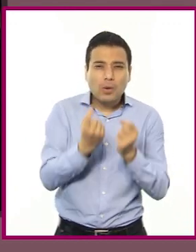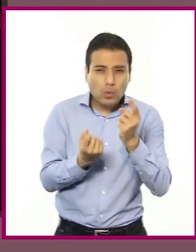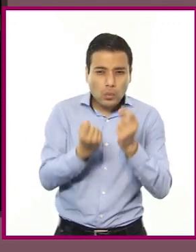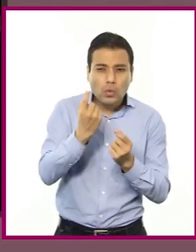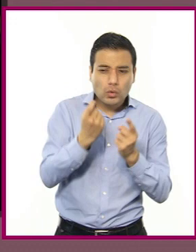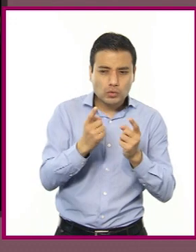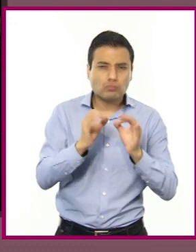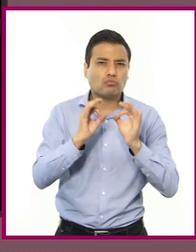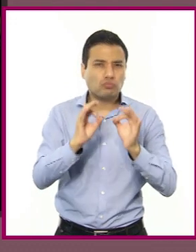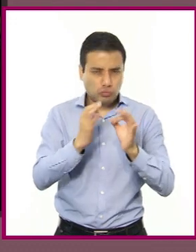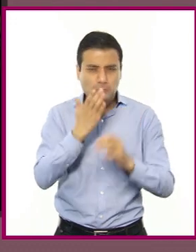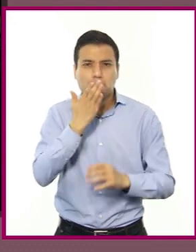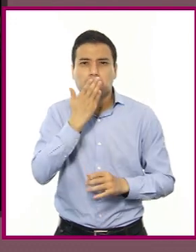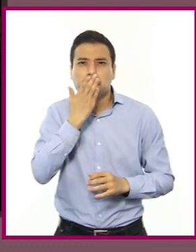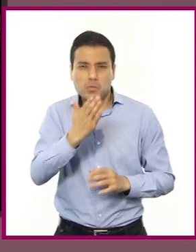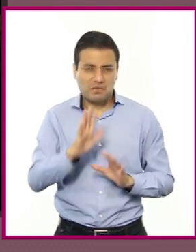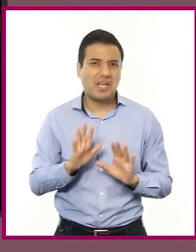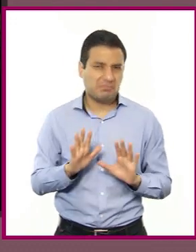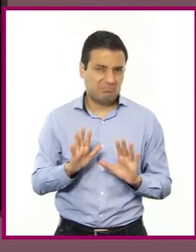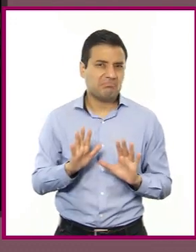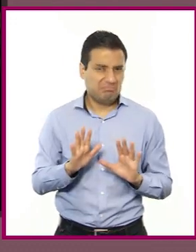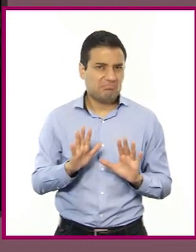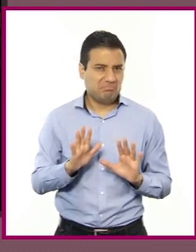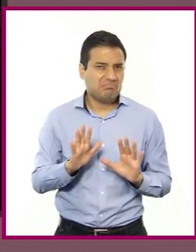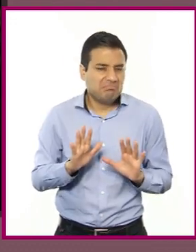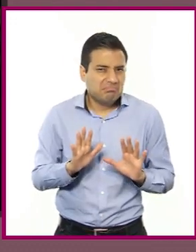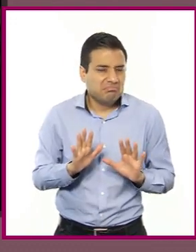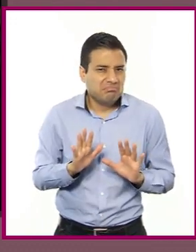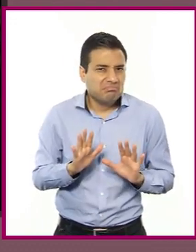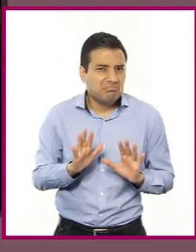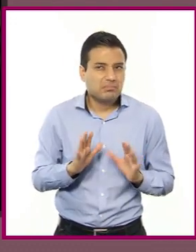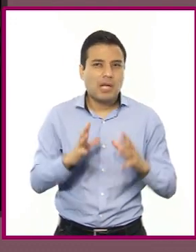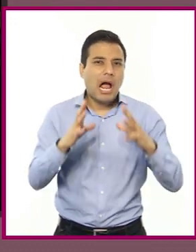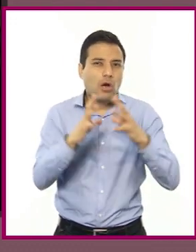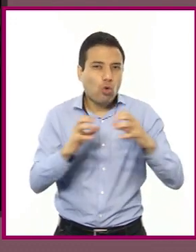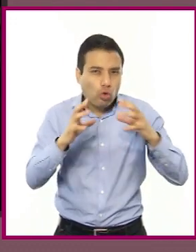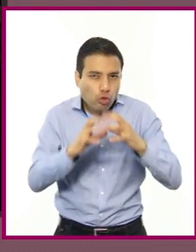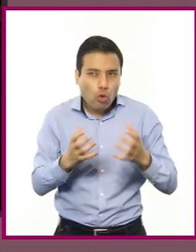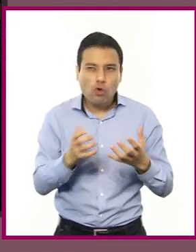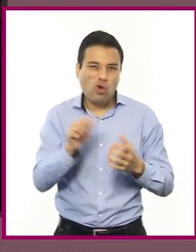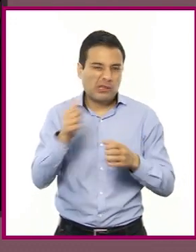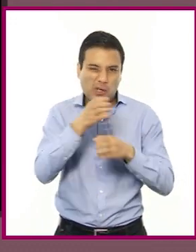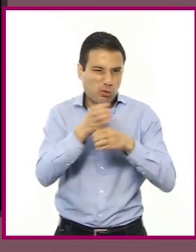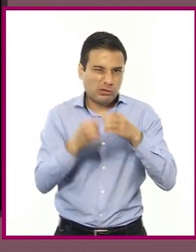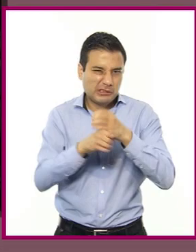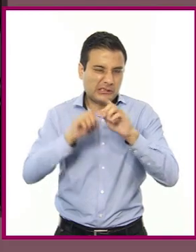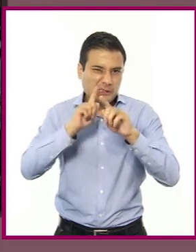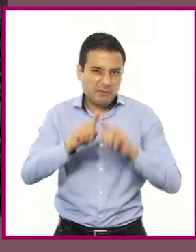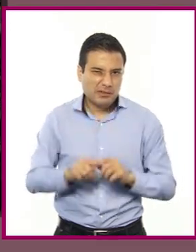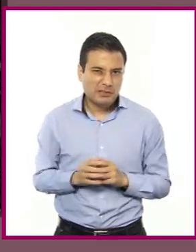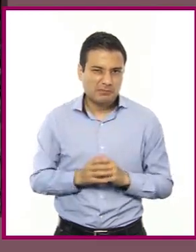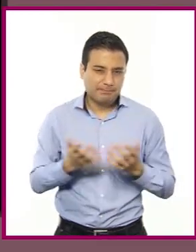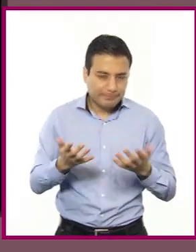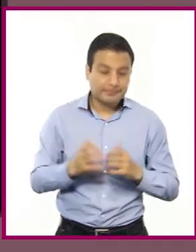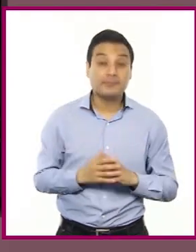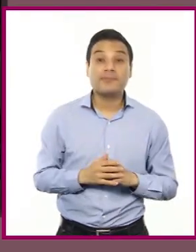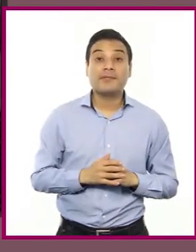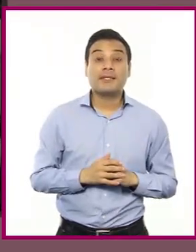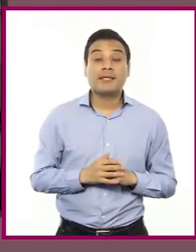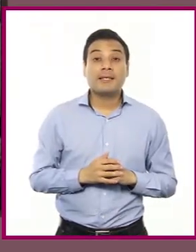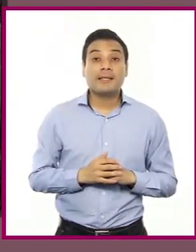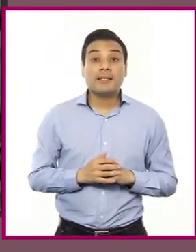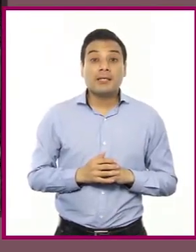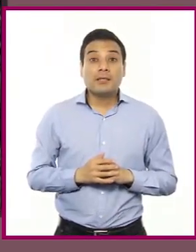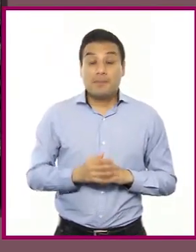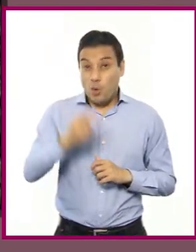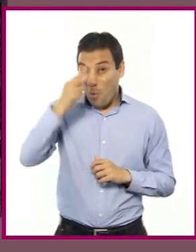producidos bien. Algunas cosechas son muy buenas en algodón, en algunas otras cosas, pero ya la